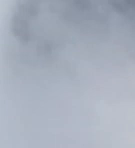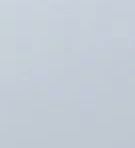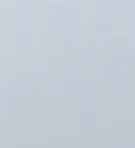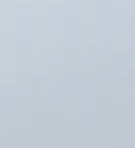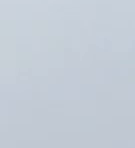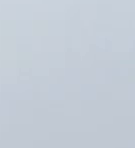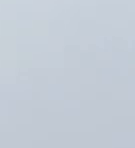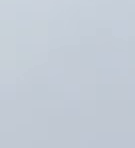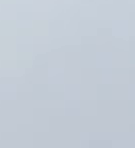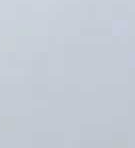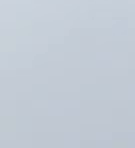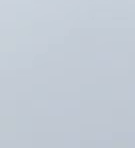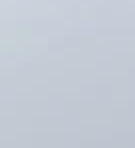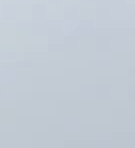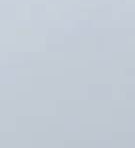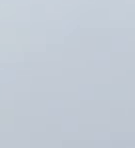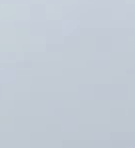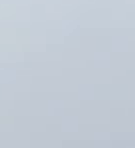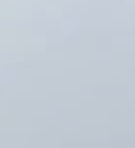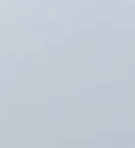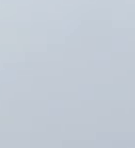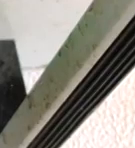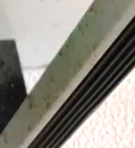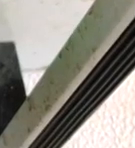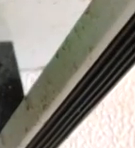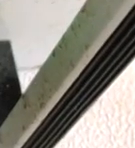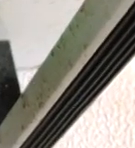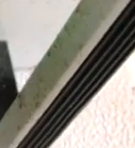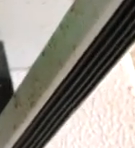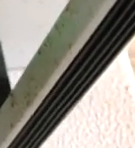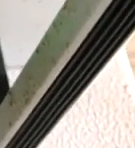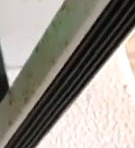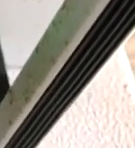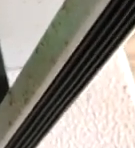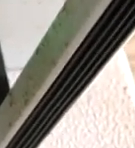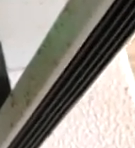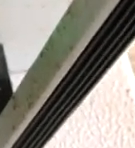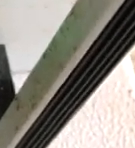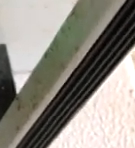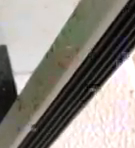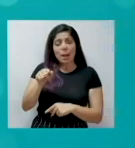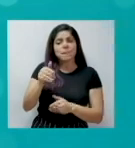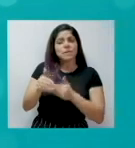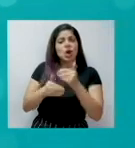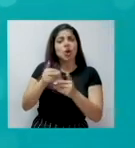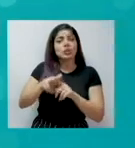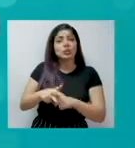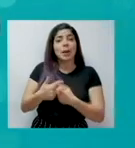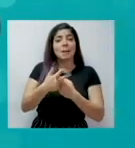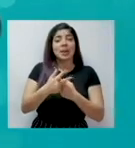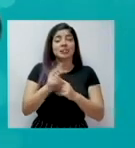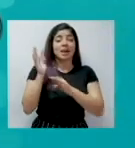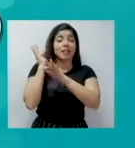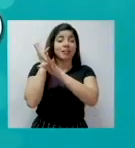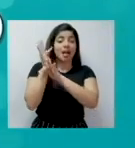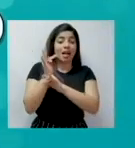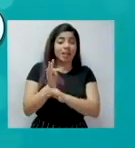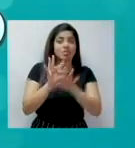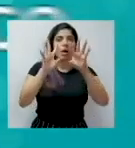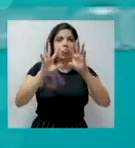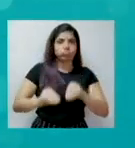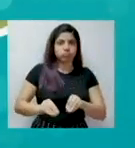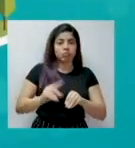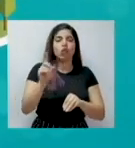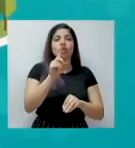14 que transmite desde el Cerro de la Muerte, entrará a esta etapa hasta 2020. El proceso dará inicio con el apagón